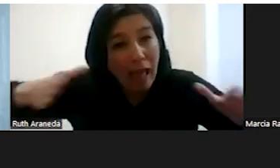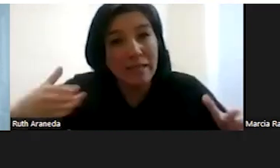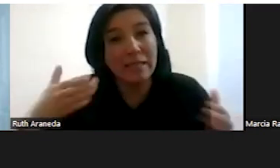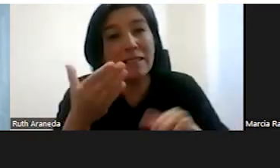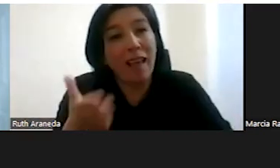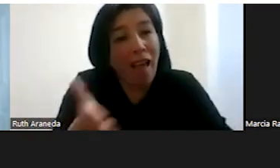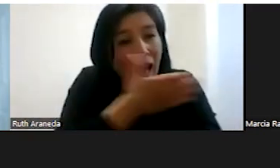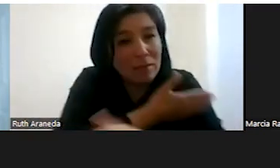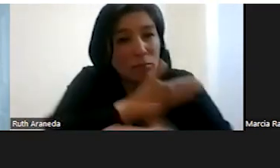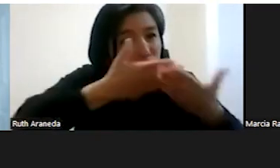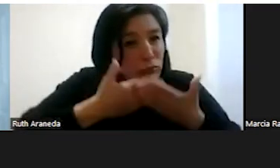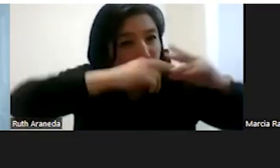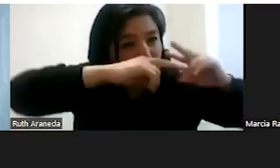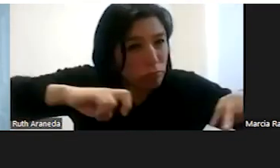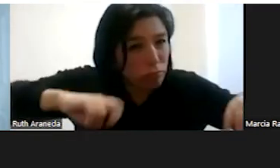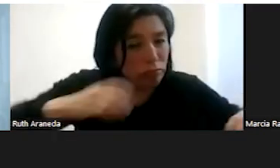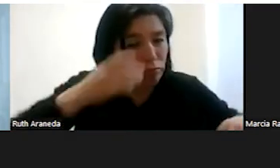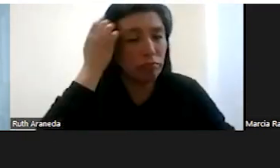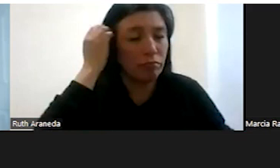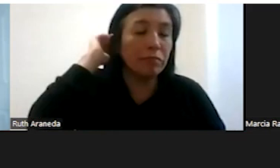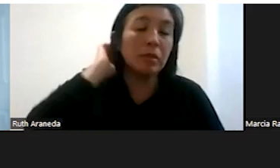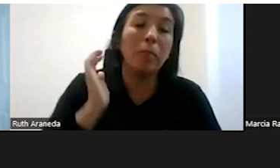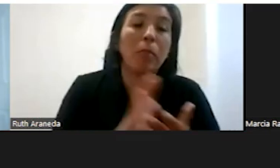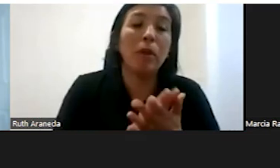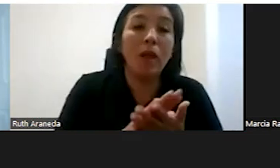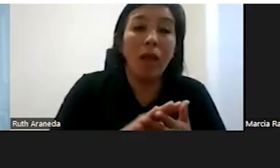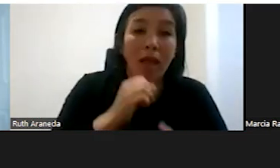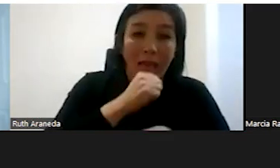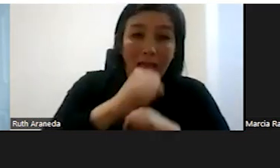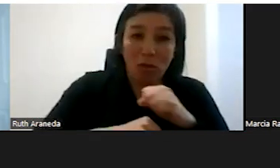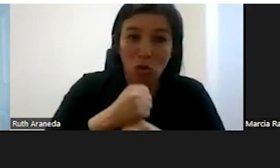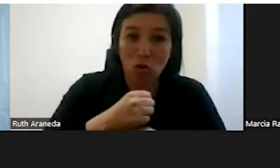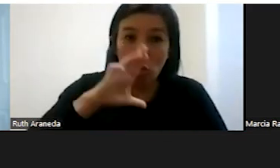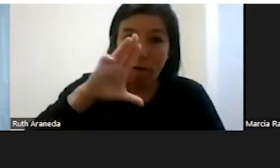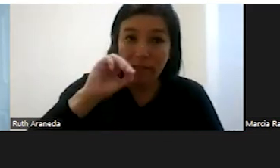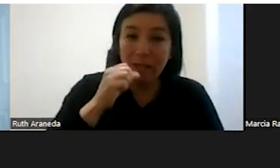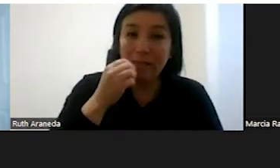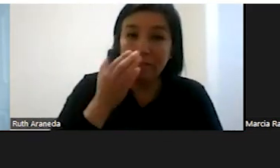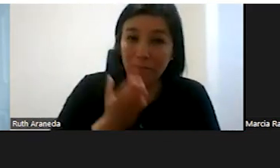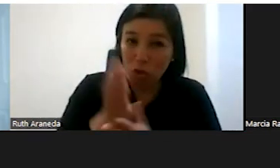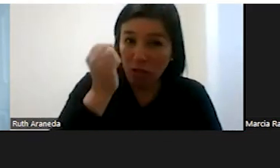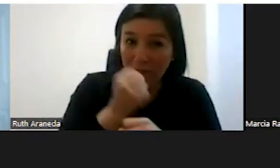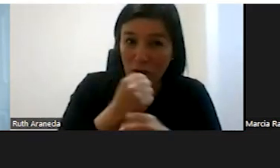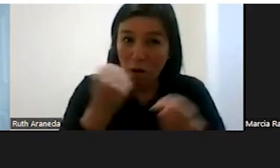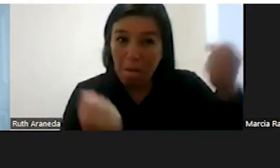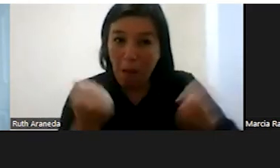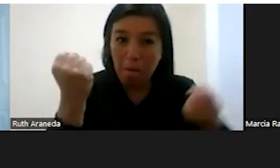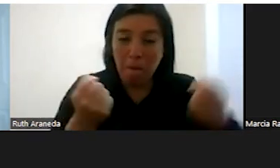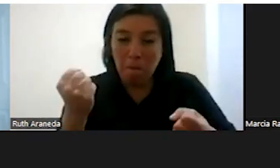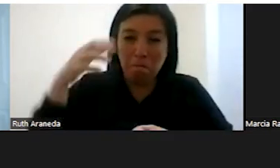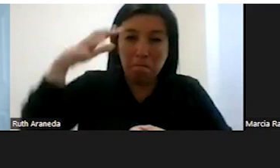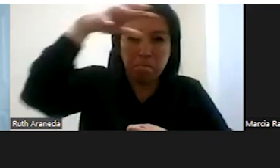Que habiendo incluso esa prospección de los años 90, se empezó el trabajo, se le metió pala, cuando